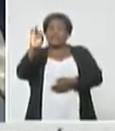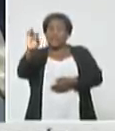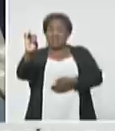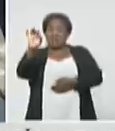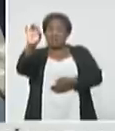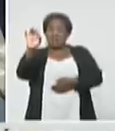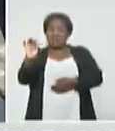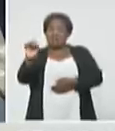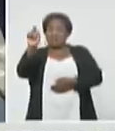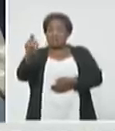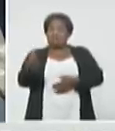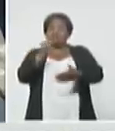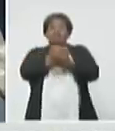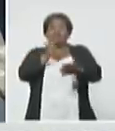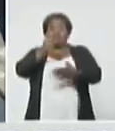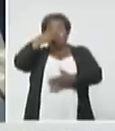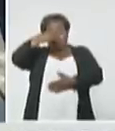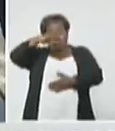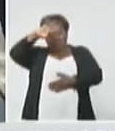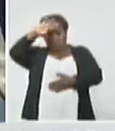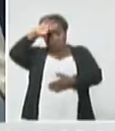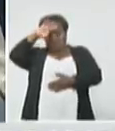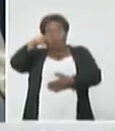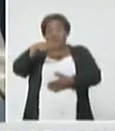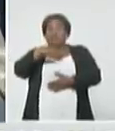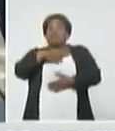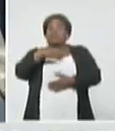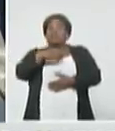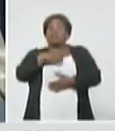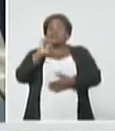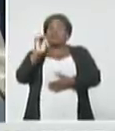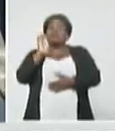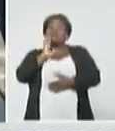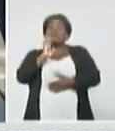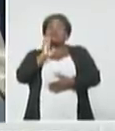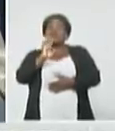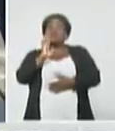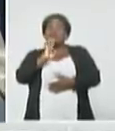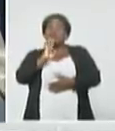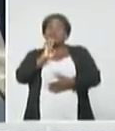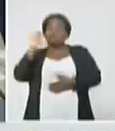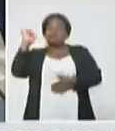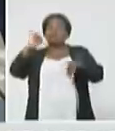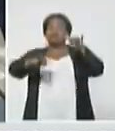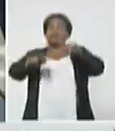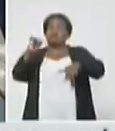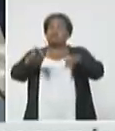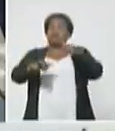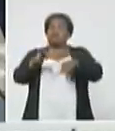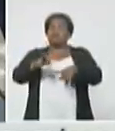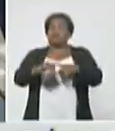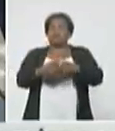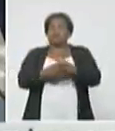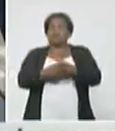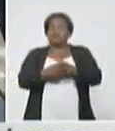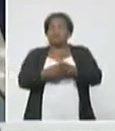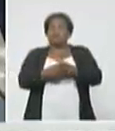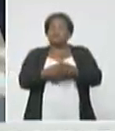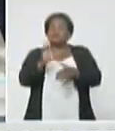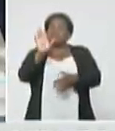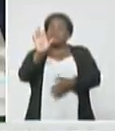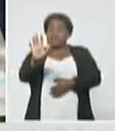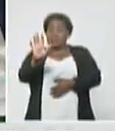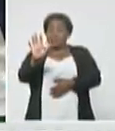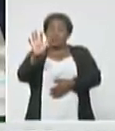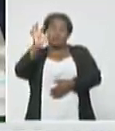en Cuba que han tenido como fuente de infección el exterior de nuestro país. 5 del sexo